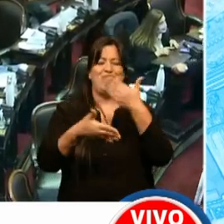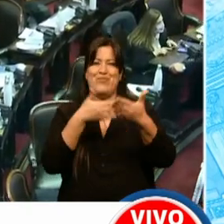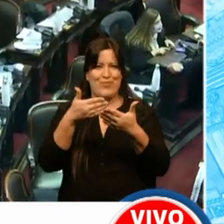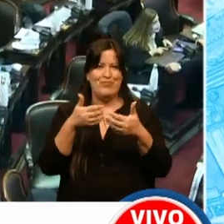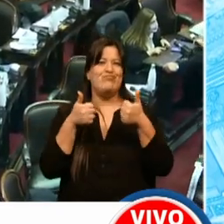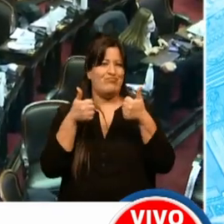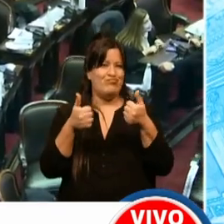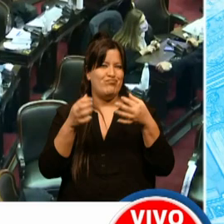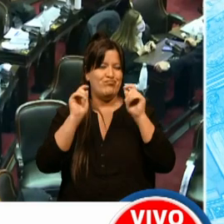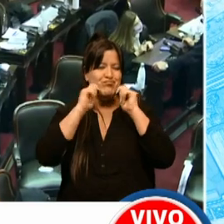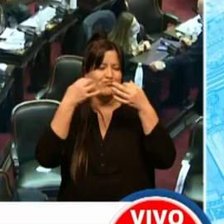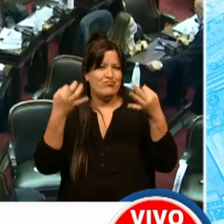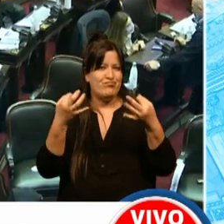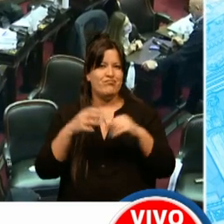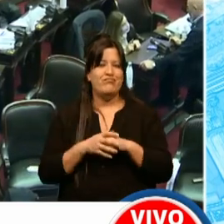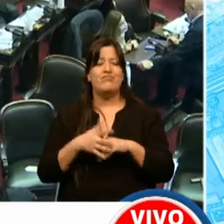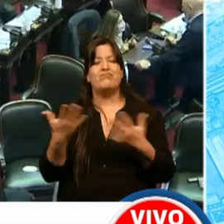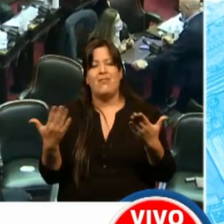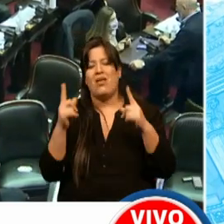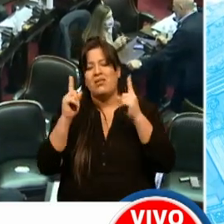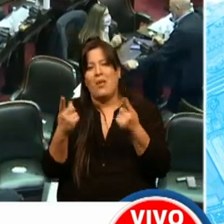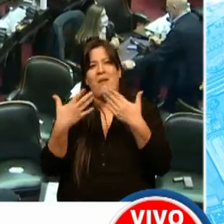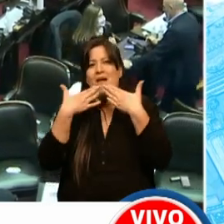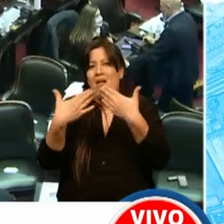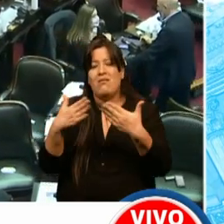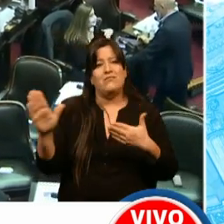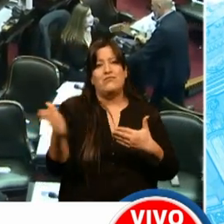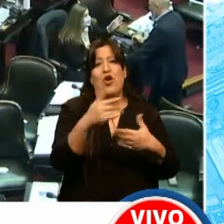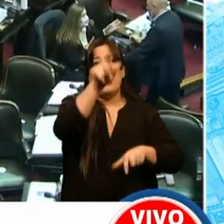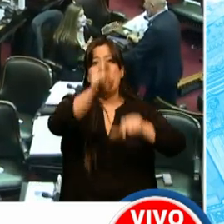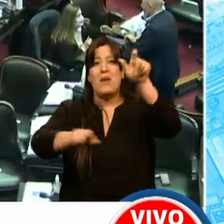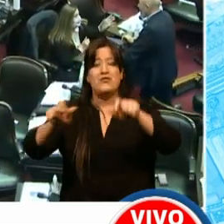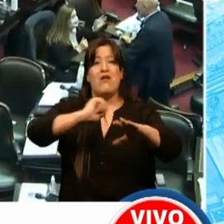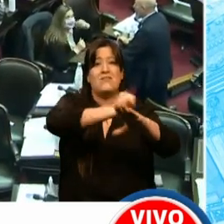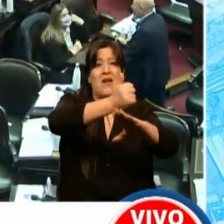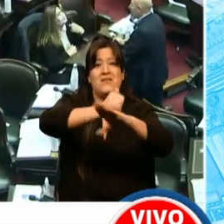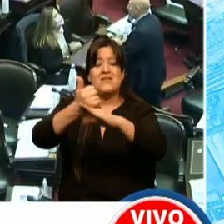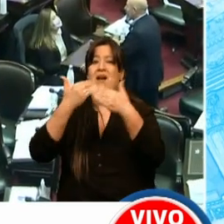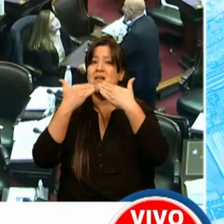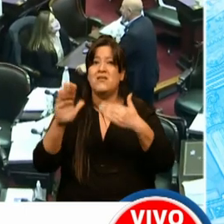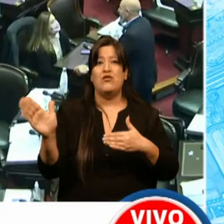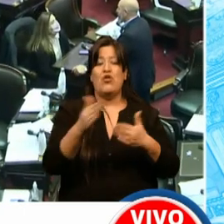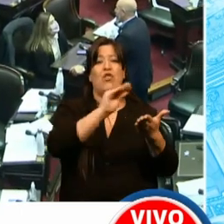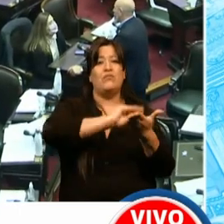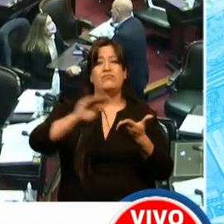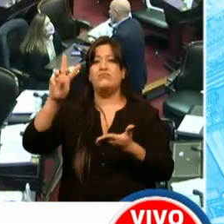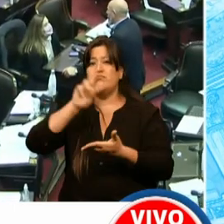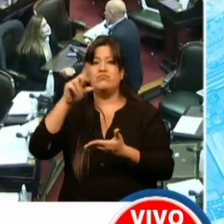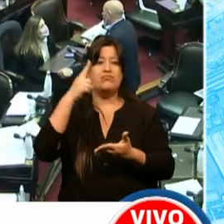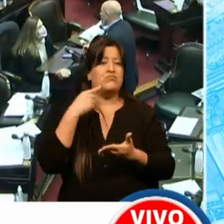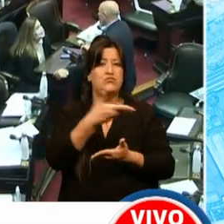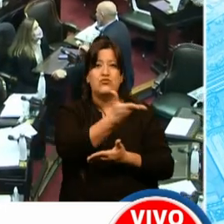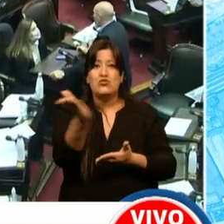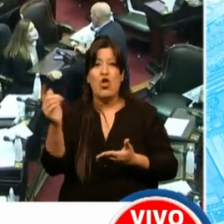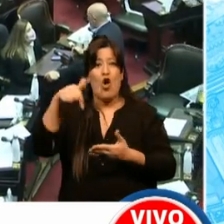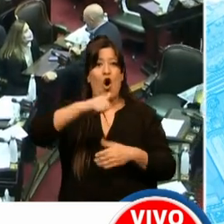y bueno y agradezco a todos los presentes y a todos los diputados y diputadas que hoy